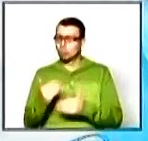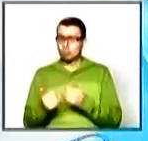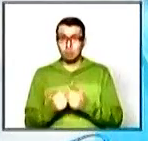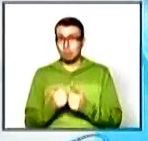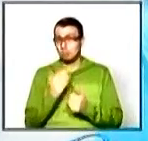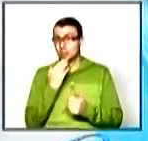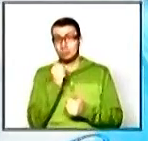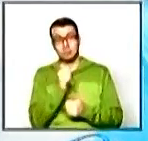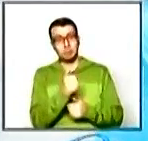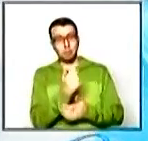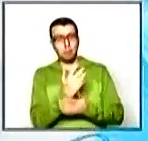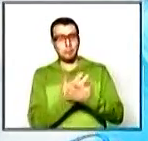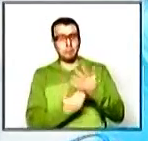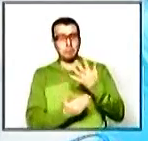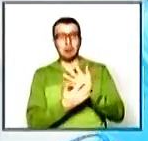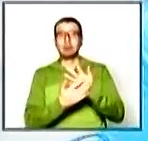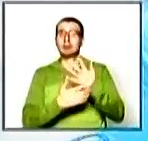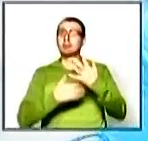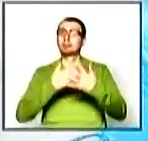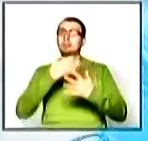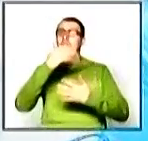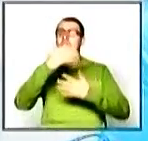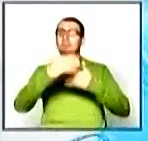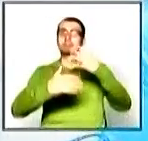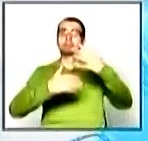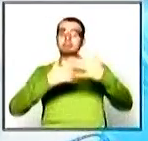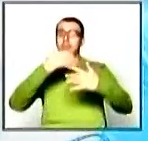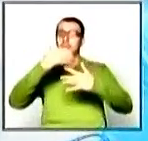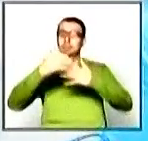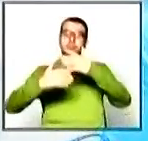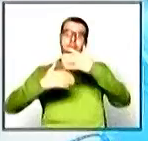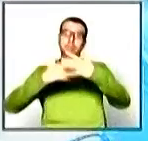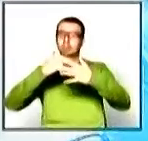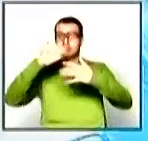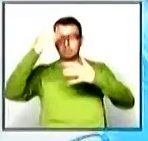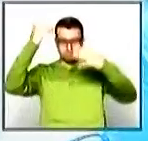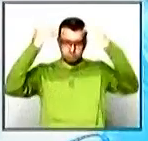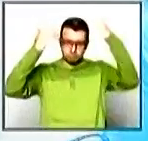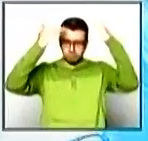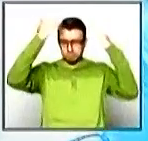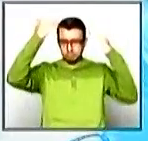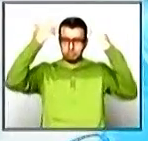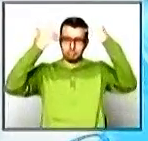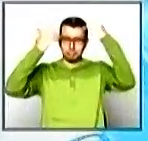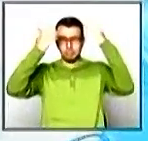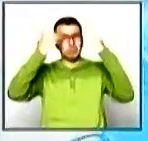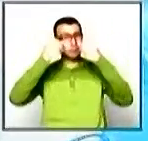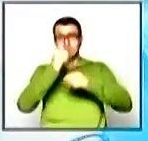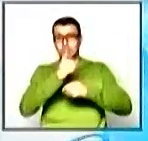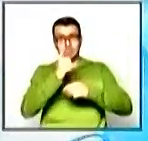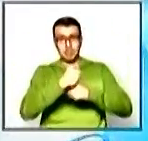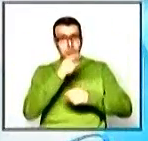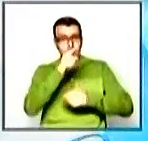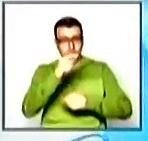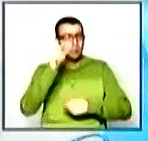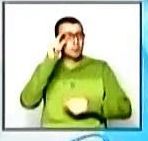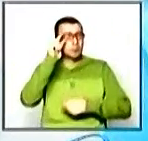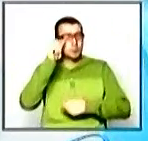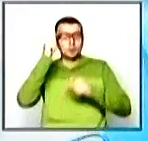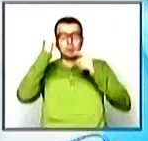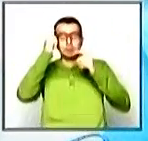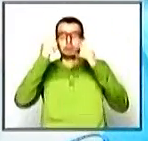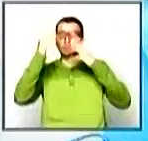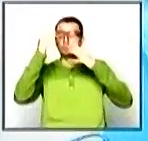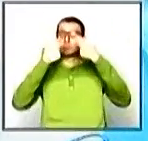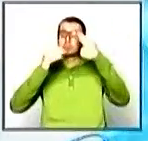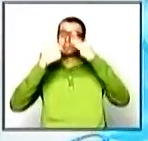haciendo unos movimientos ondulatorios alrededor del cuerpo, trabajamos sobre esos puntos axiotonales, vamos activándolos, y lo que